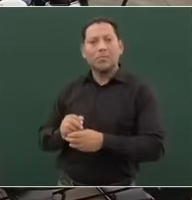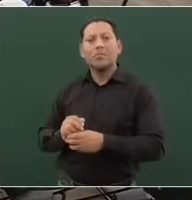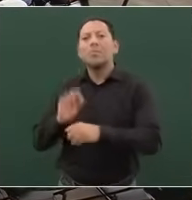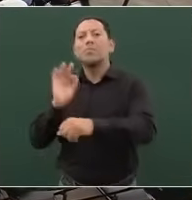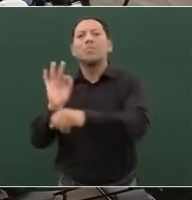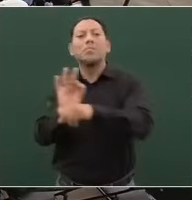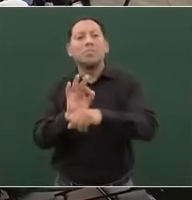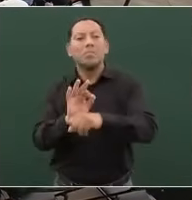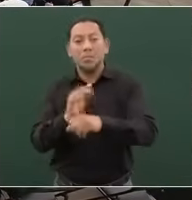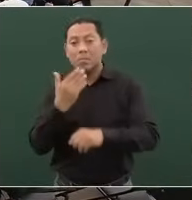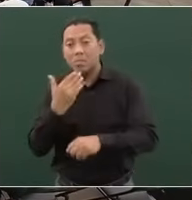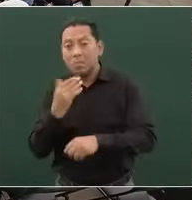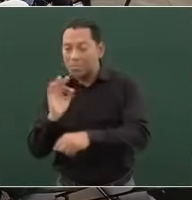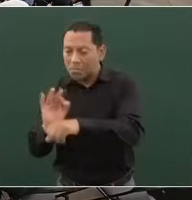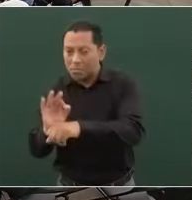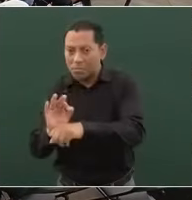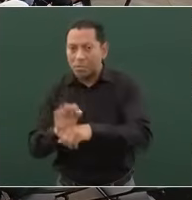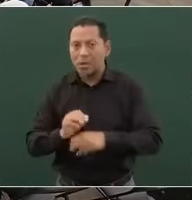Te portas mal,